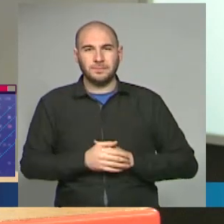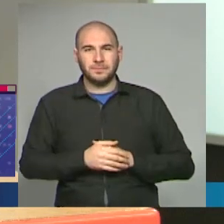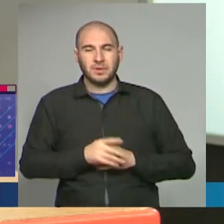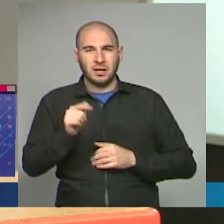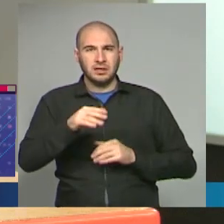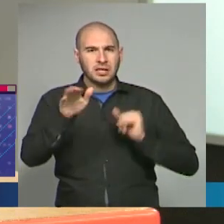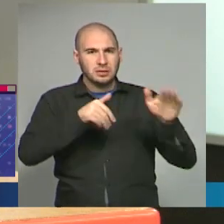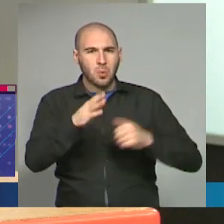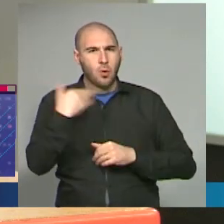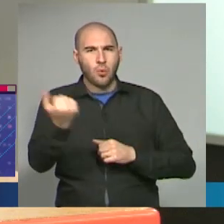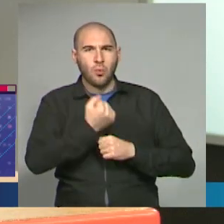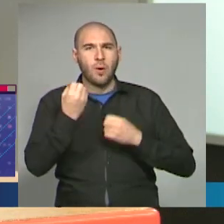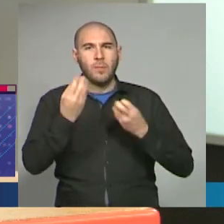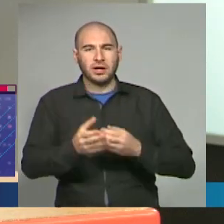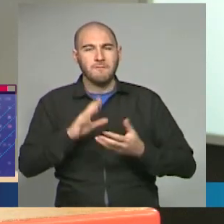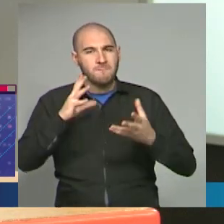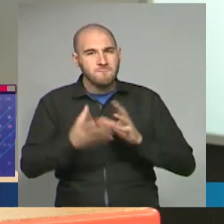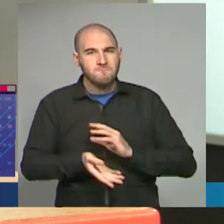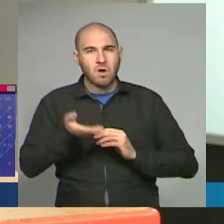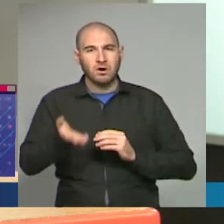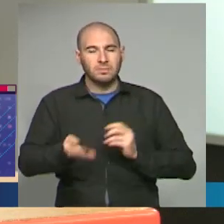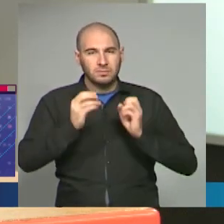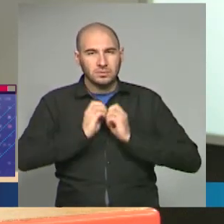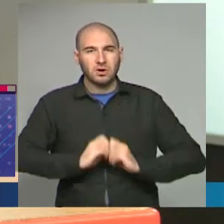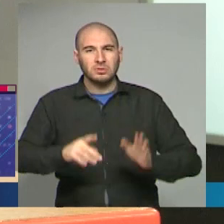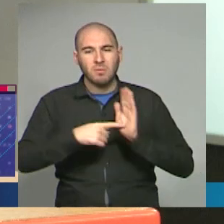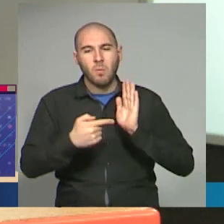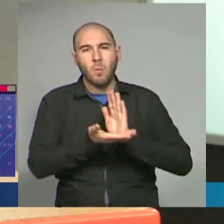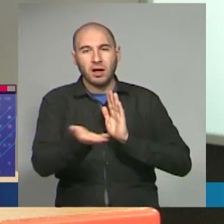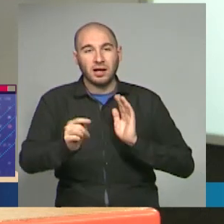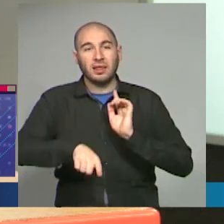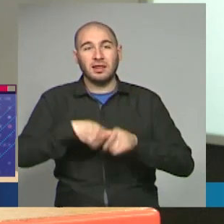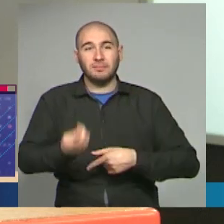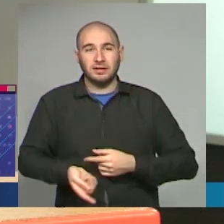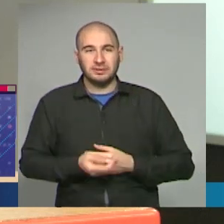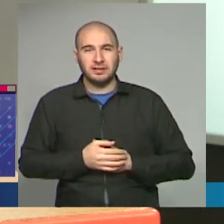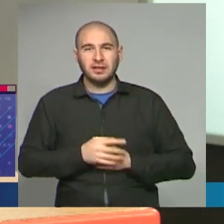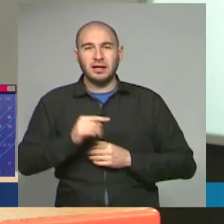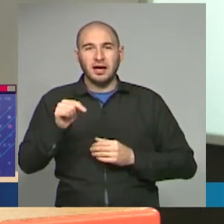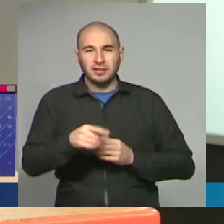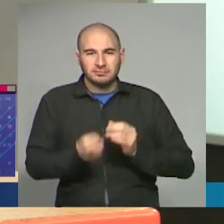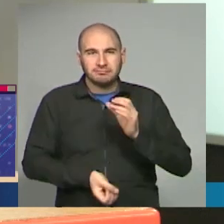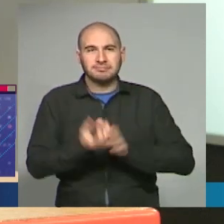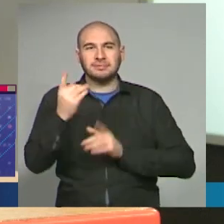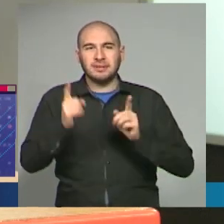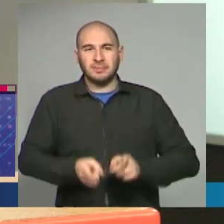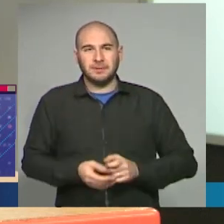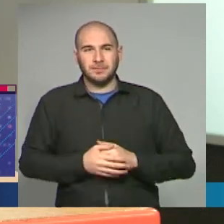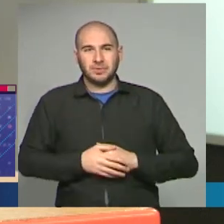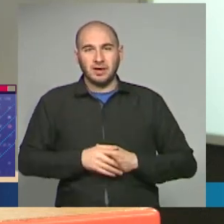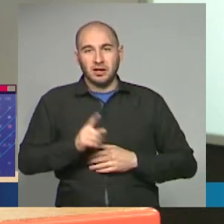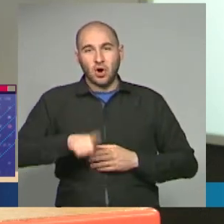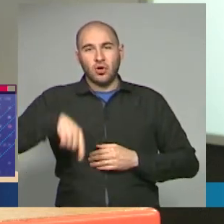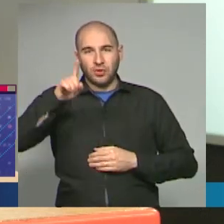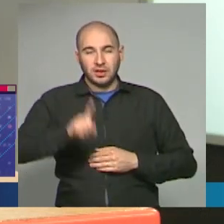era importante, ¿no? Porque de esta manera se empezaba a mostrar lo que después iba a seguir surgiendo durante toda